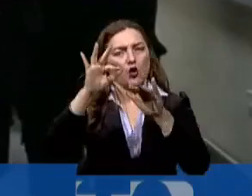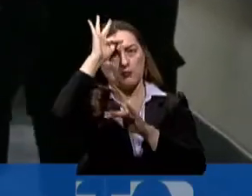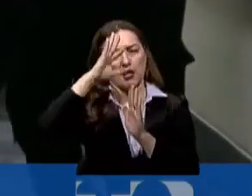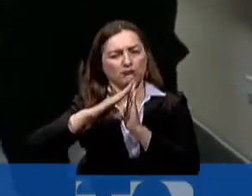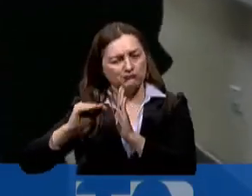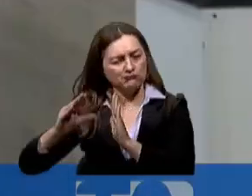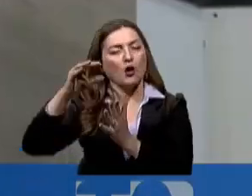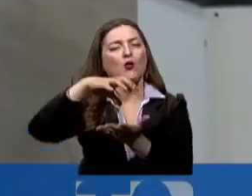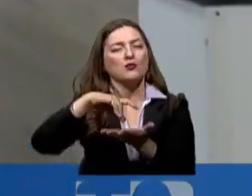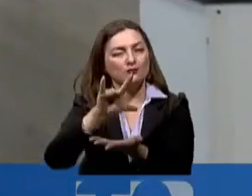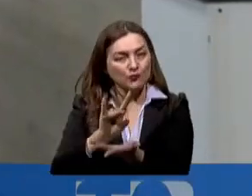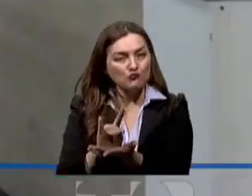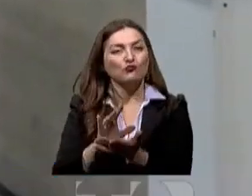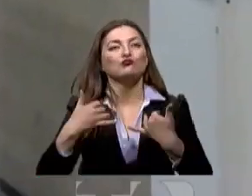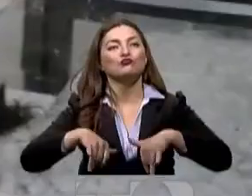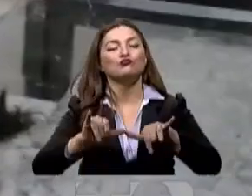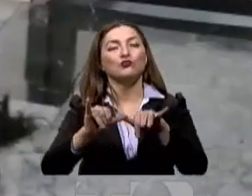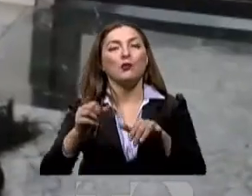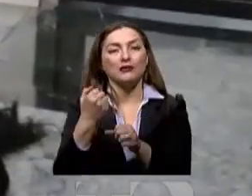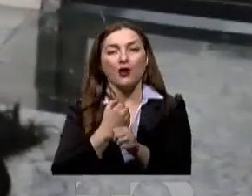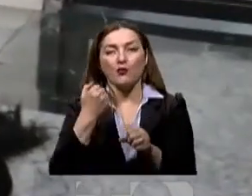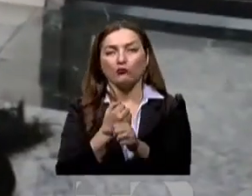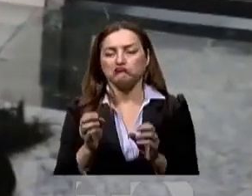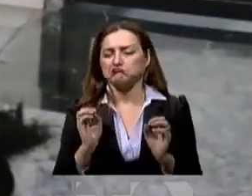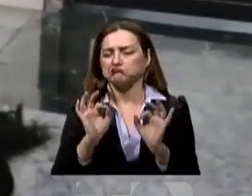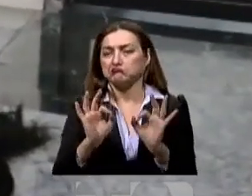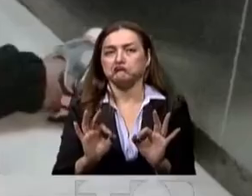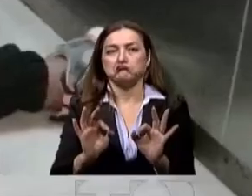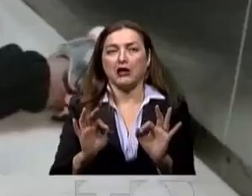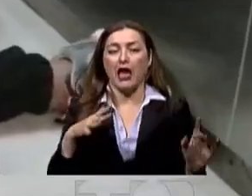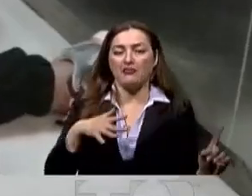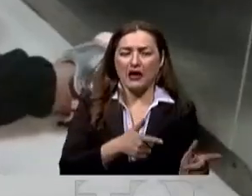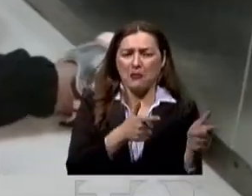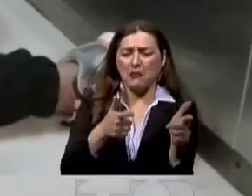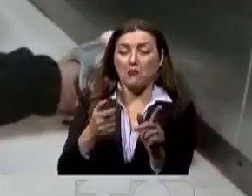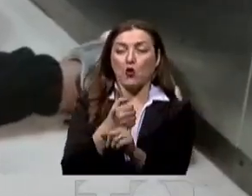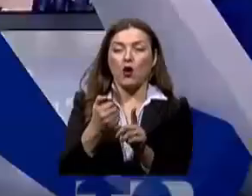salud de esta provincia para optimizar la labor de respuesta ante un ataque violento.